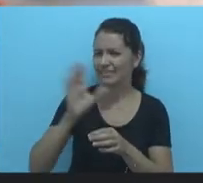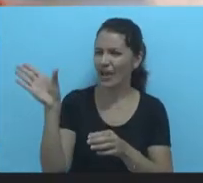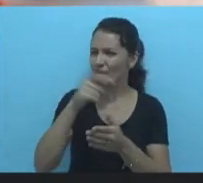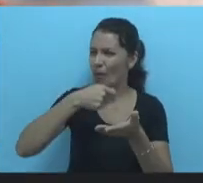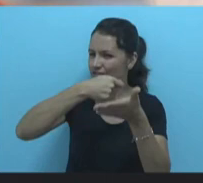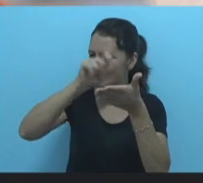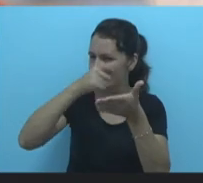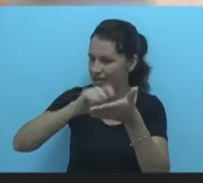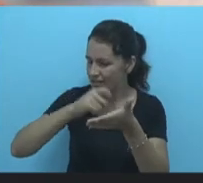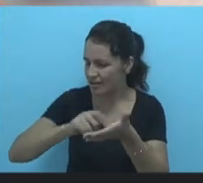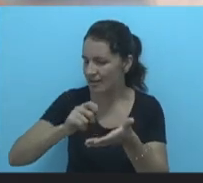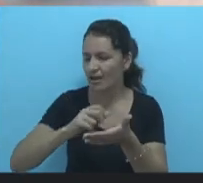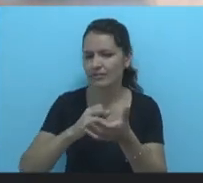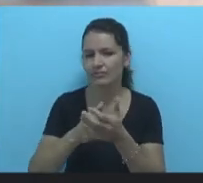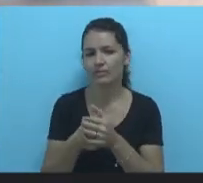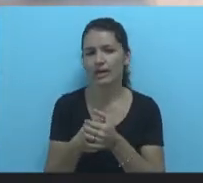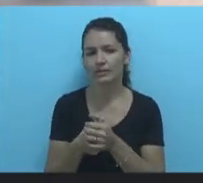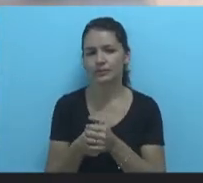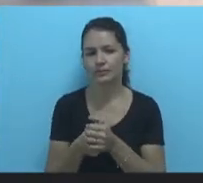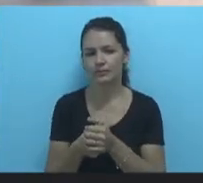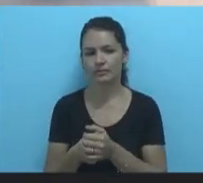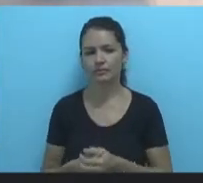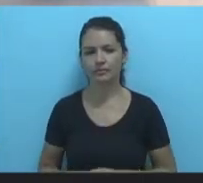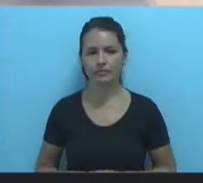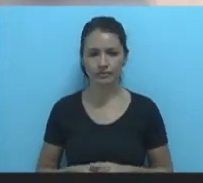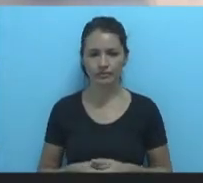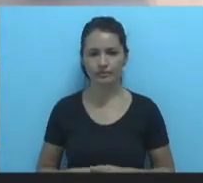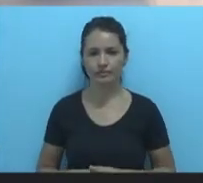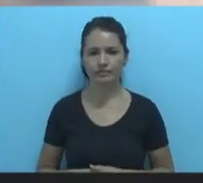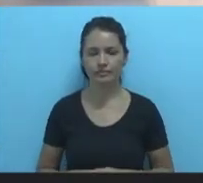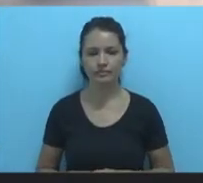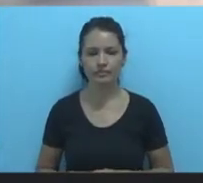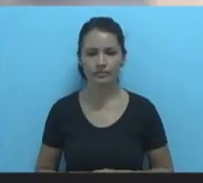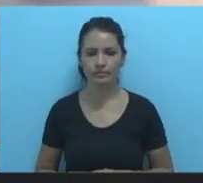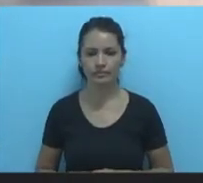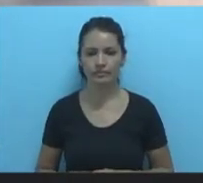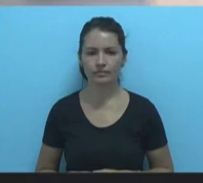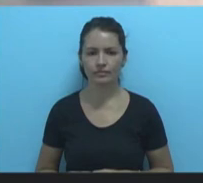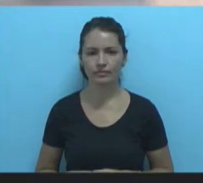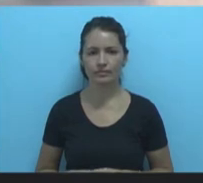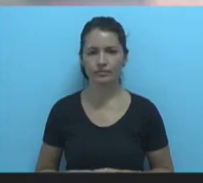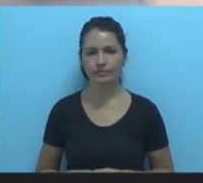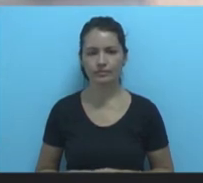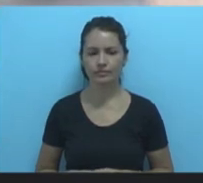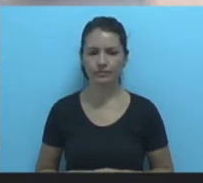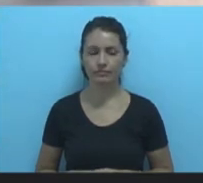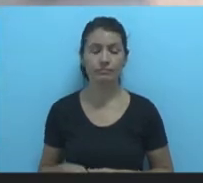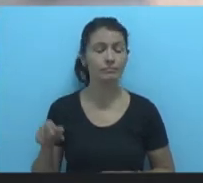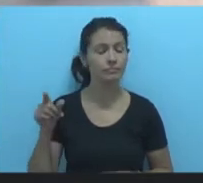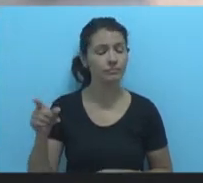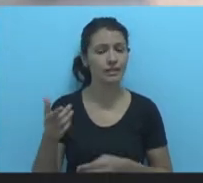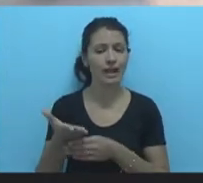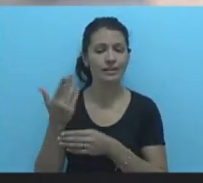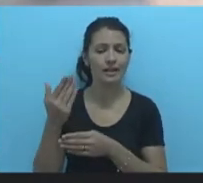Fe, después lo aprobó la legislatura santafesina. Lo hizo implicando que cuando asumió Macri,